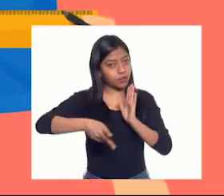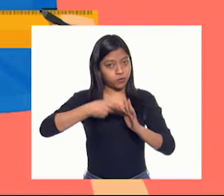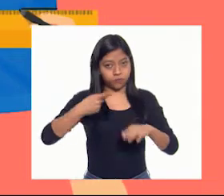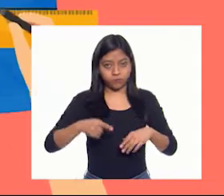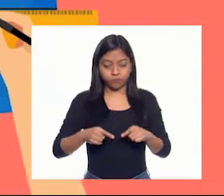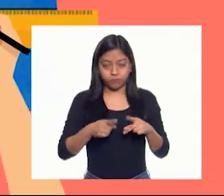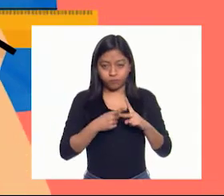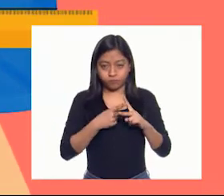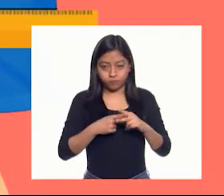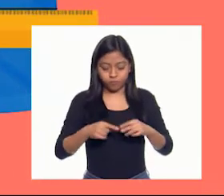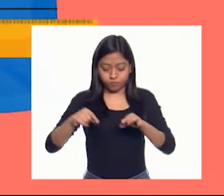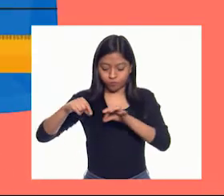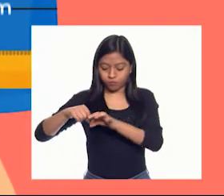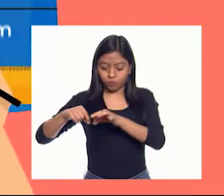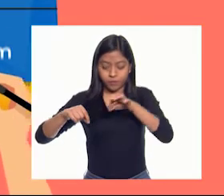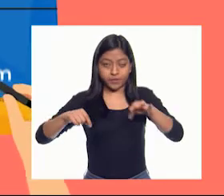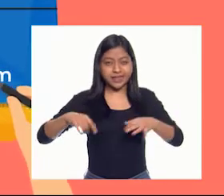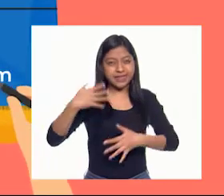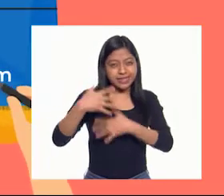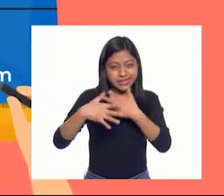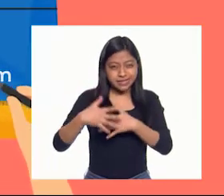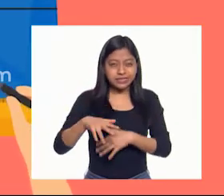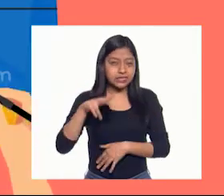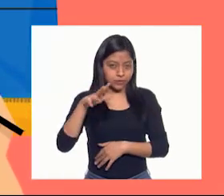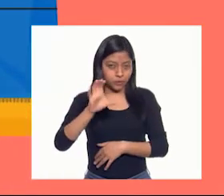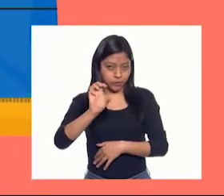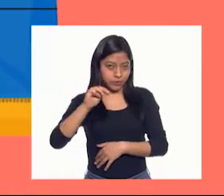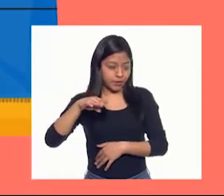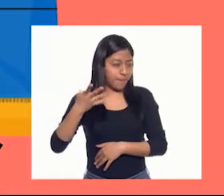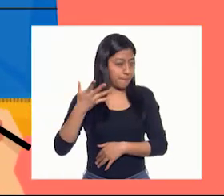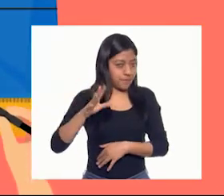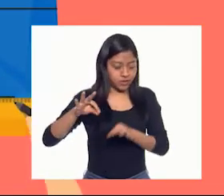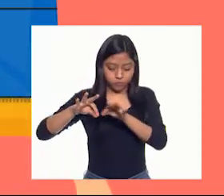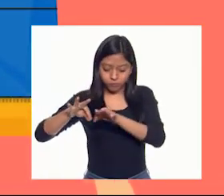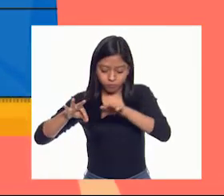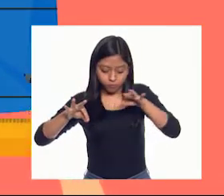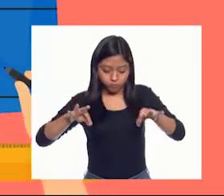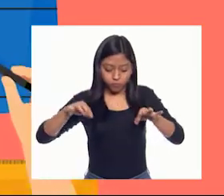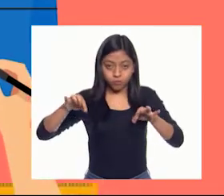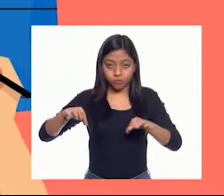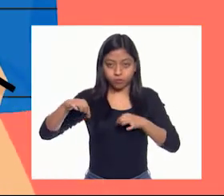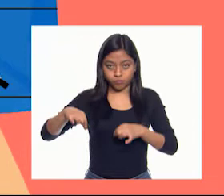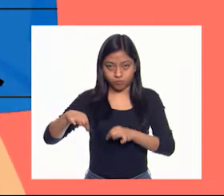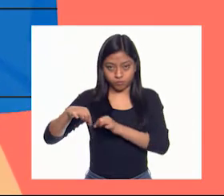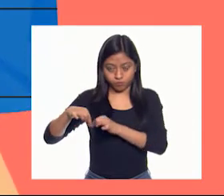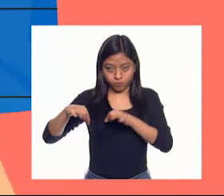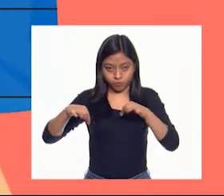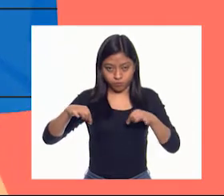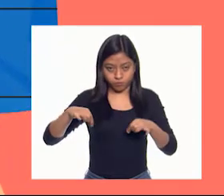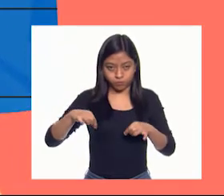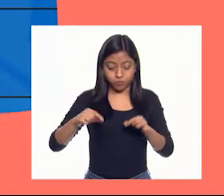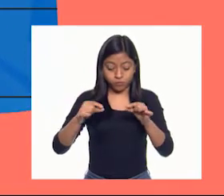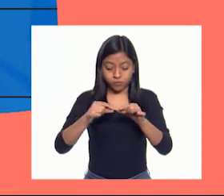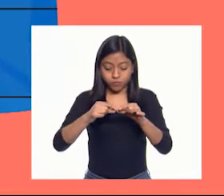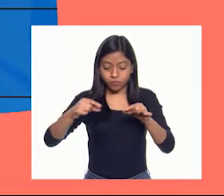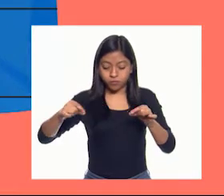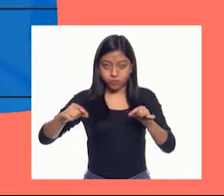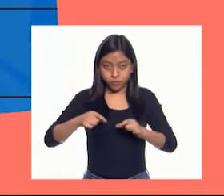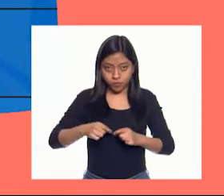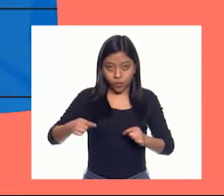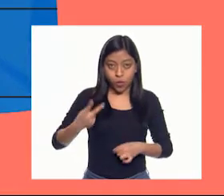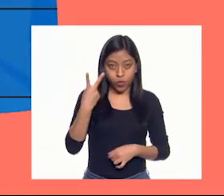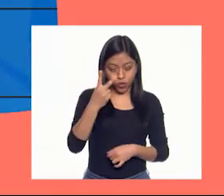el plumón o la pluma de 15 a 18 centímetros de largo de un lado, dejando un margen de